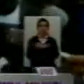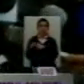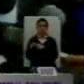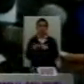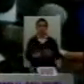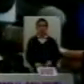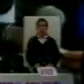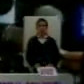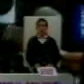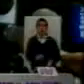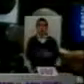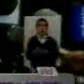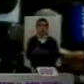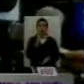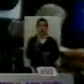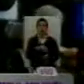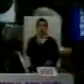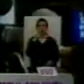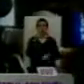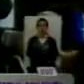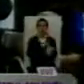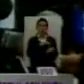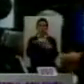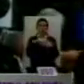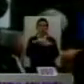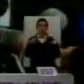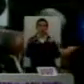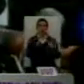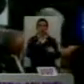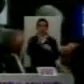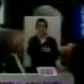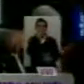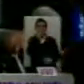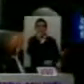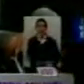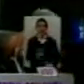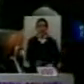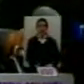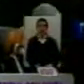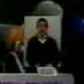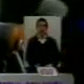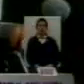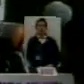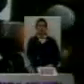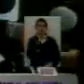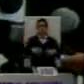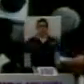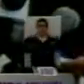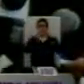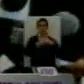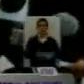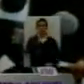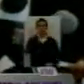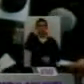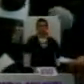la inversión de casi 2.500 millones de dólares que ha hecho el sector privado prácticamente duplica las inversiones que se han hecho en